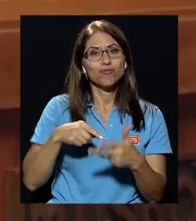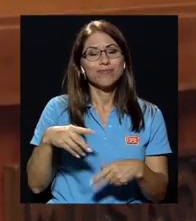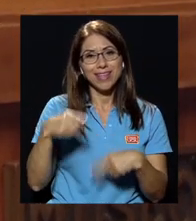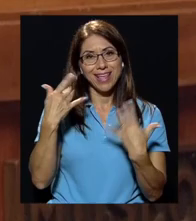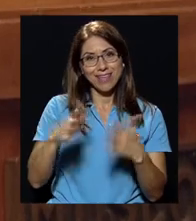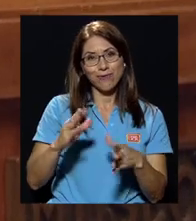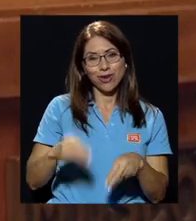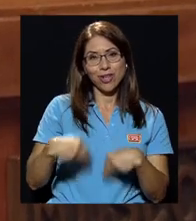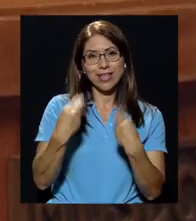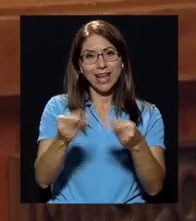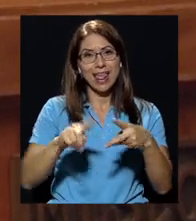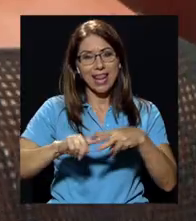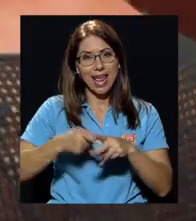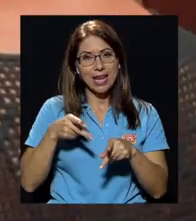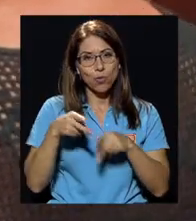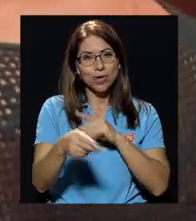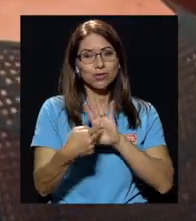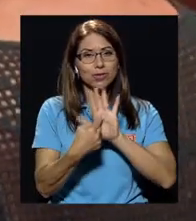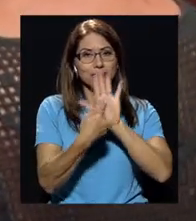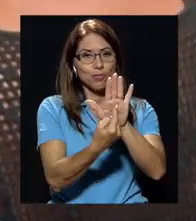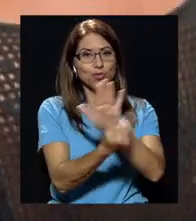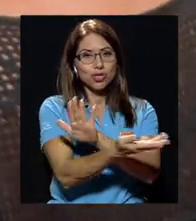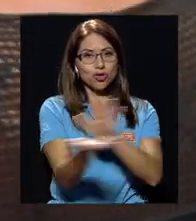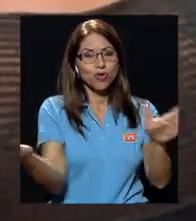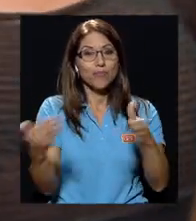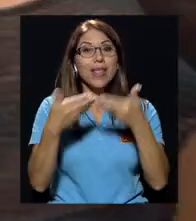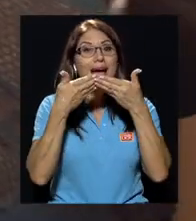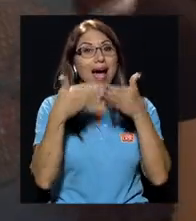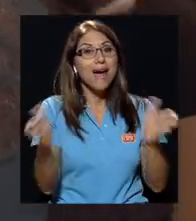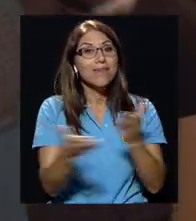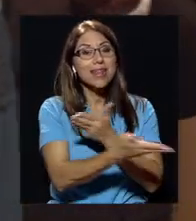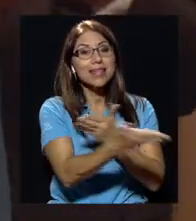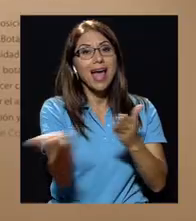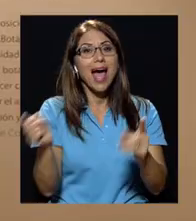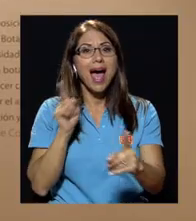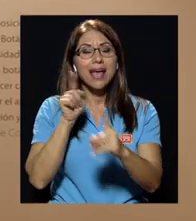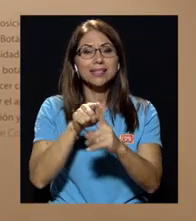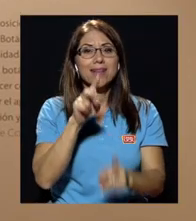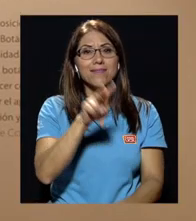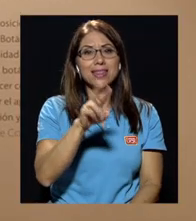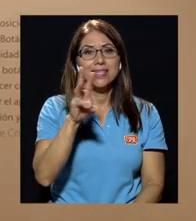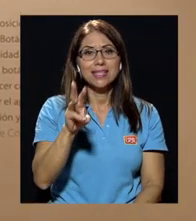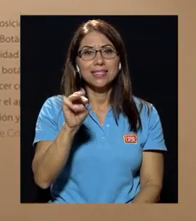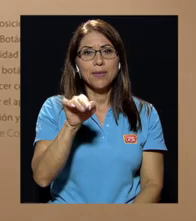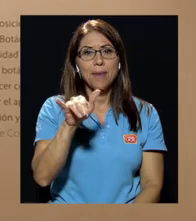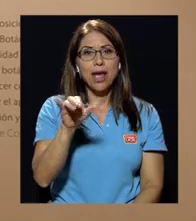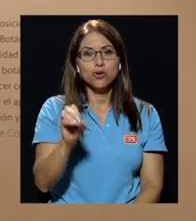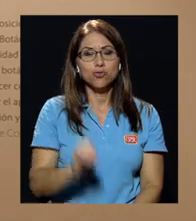inauguración de la exposición, la cual estará abierta al público hasta el 26 de mayo.